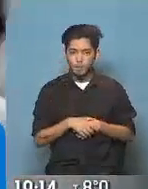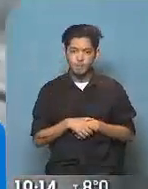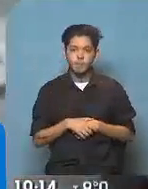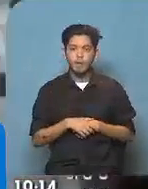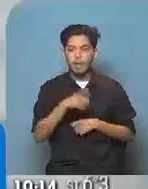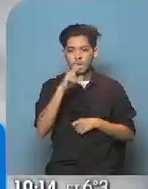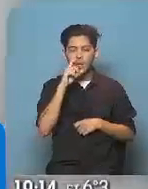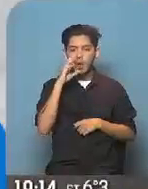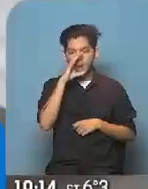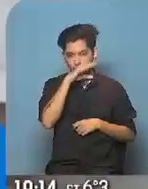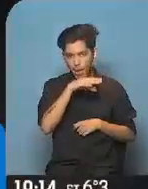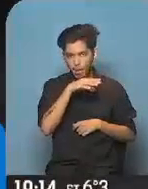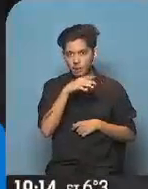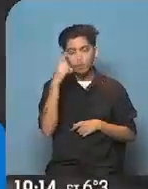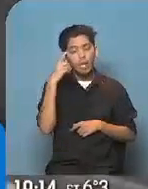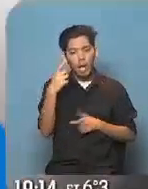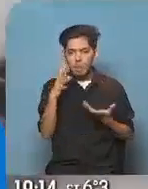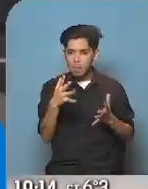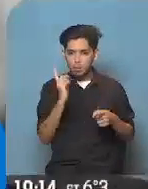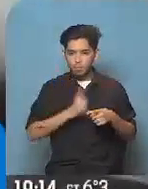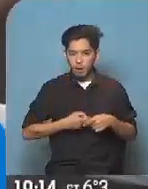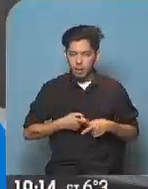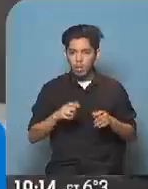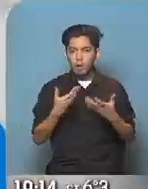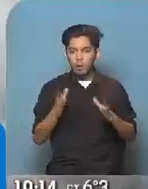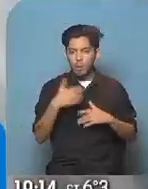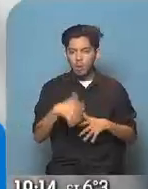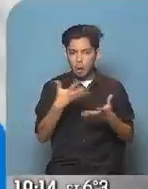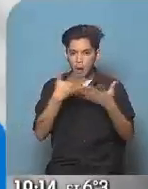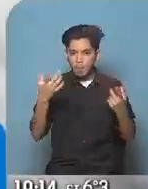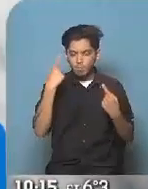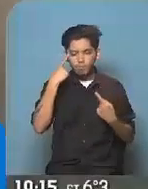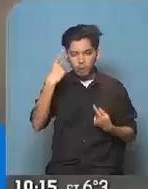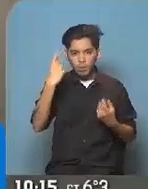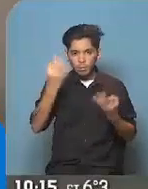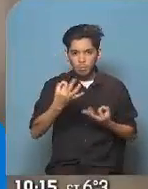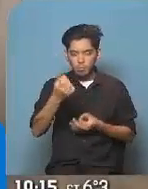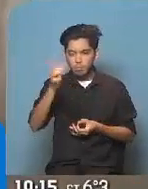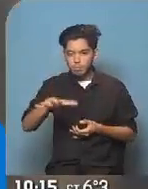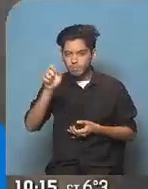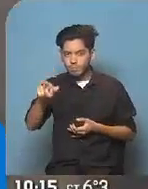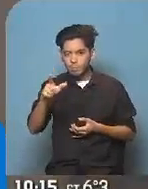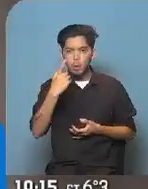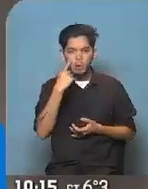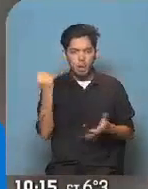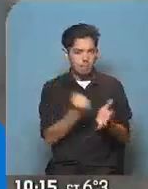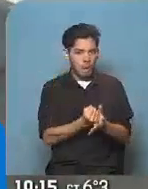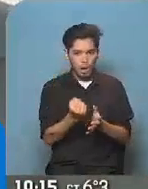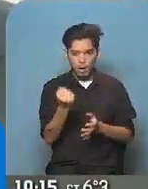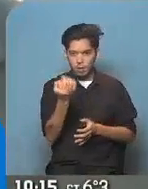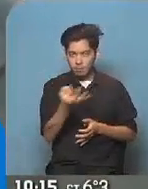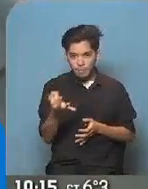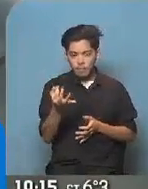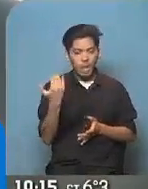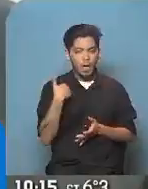Río Negro y se estima que abre una gran expectativa para el sector. Es un día histórico, ¿no? Que